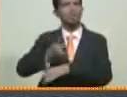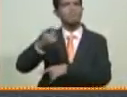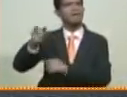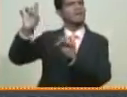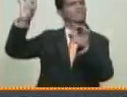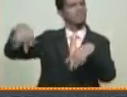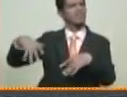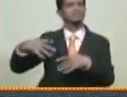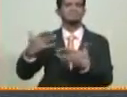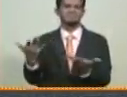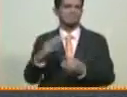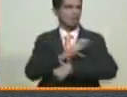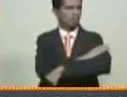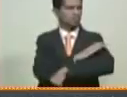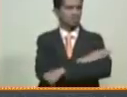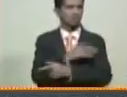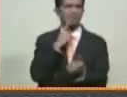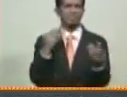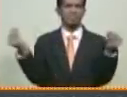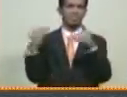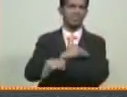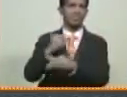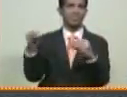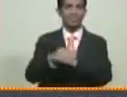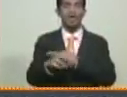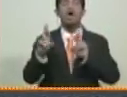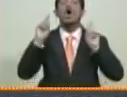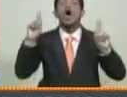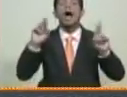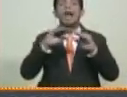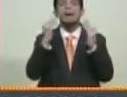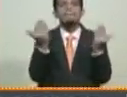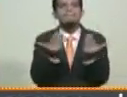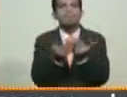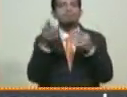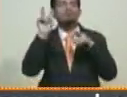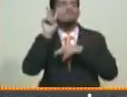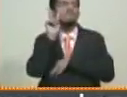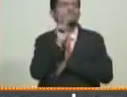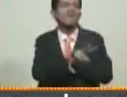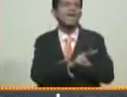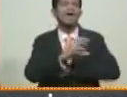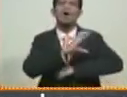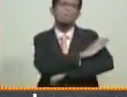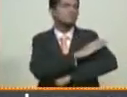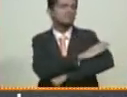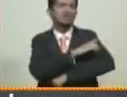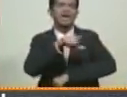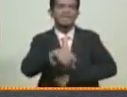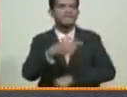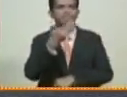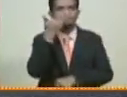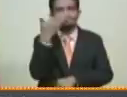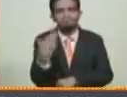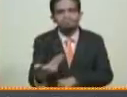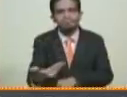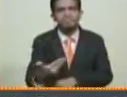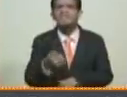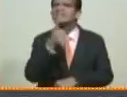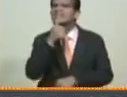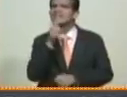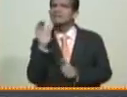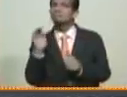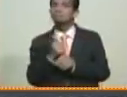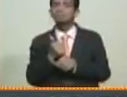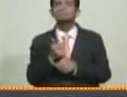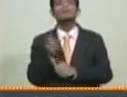es la oposición que tenemos. Ojalá el mundo se diera cuenta de la oposición que tenemos en Venezuela. ¿Saben quién sí se dio cuenta? Los